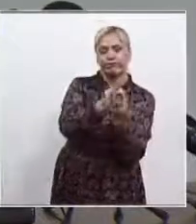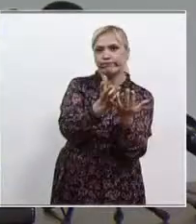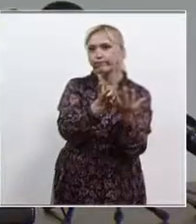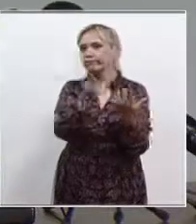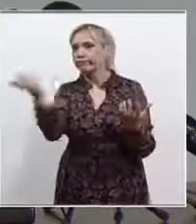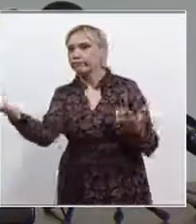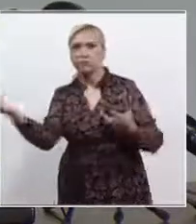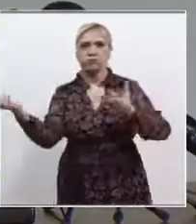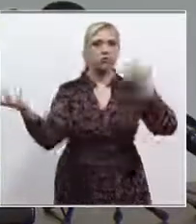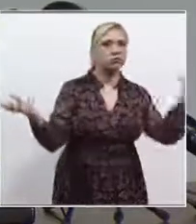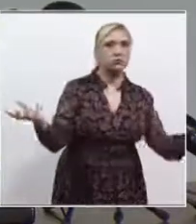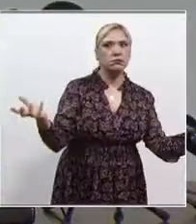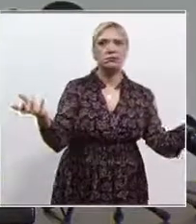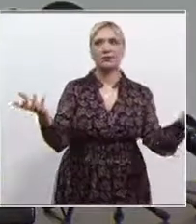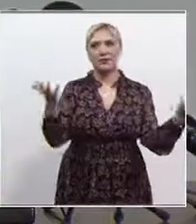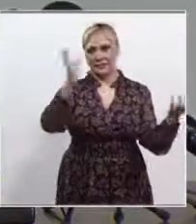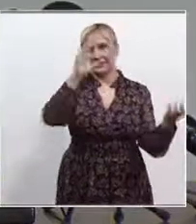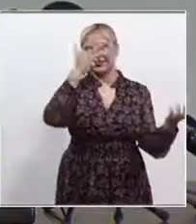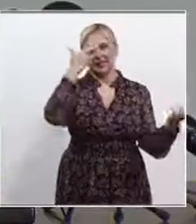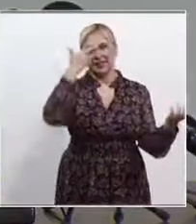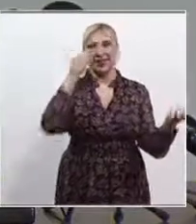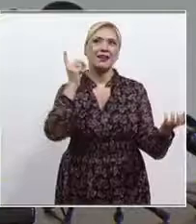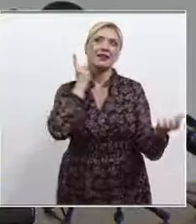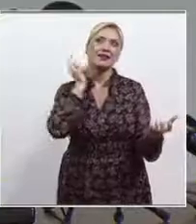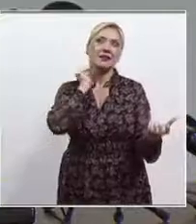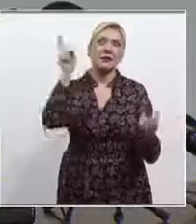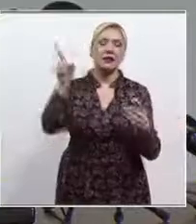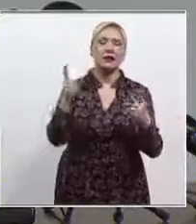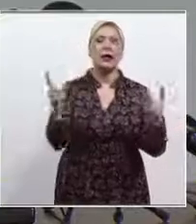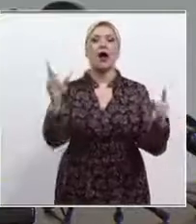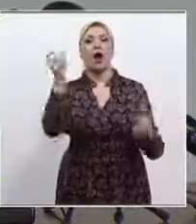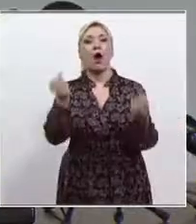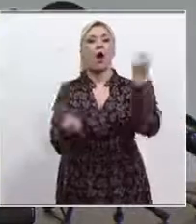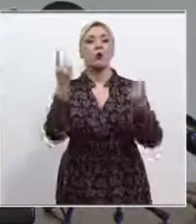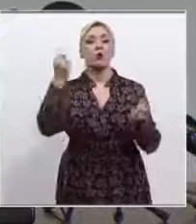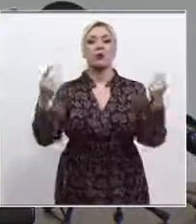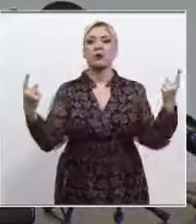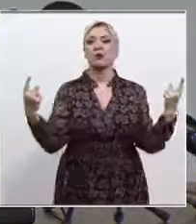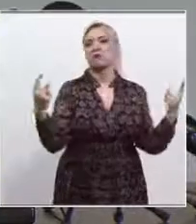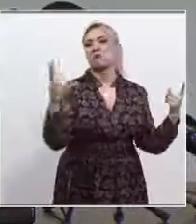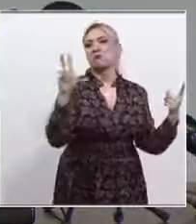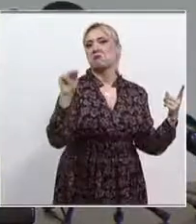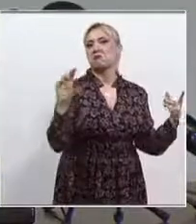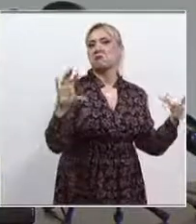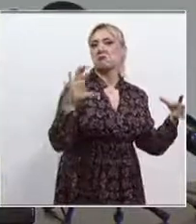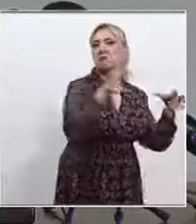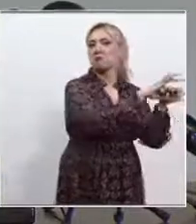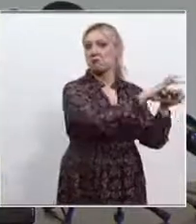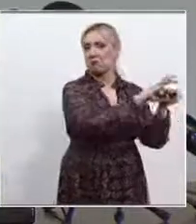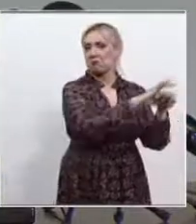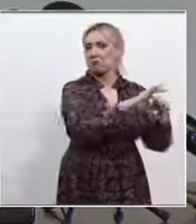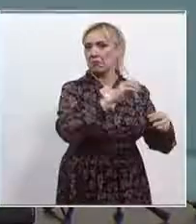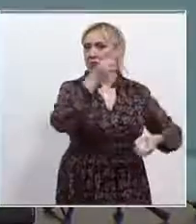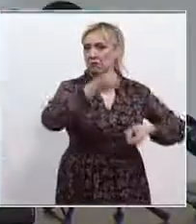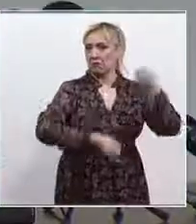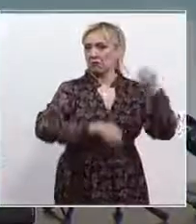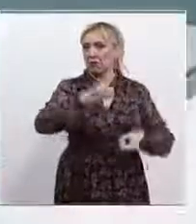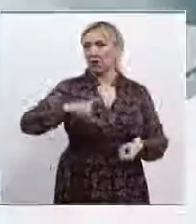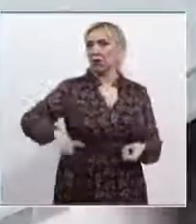tuvieron resoluciones contrarias a sus intereses por parte del Poder Judicial.